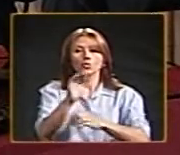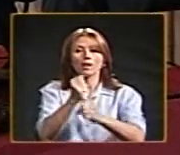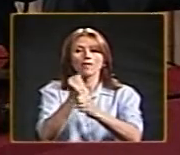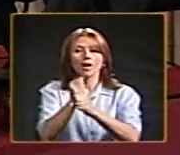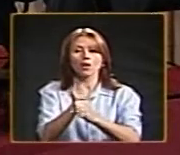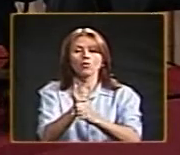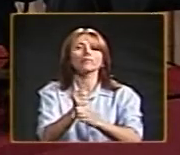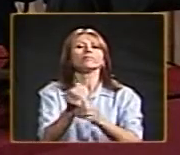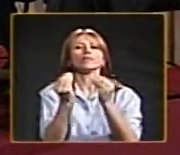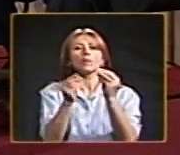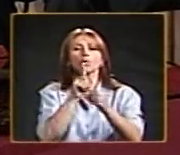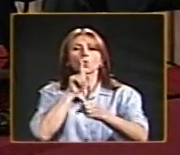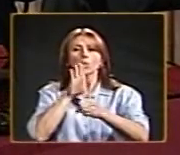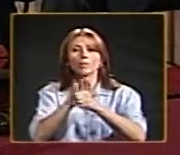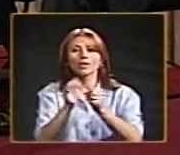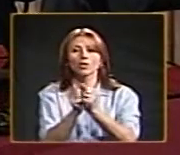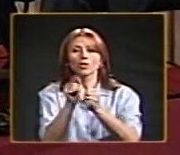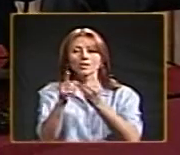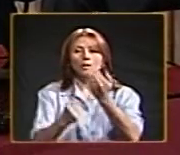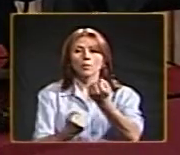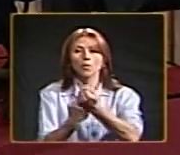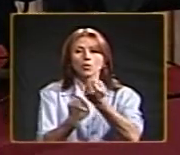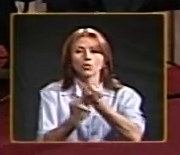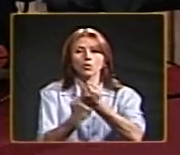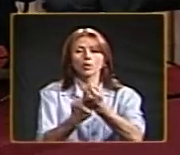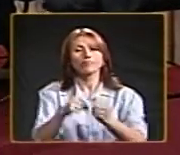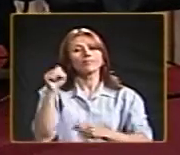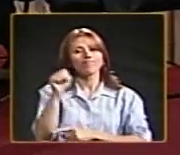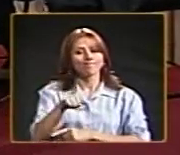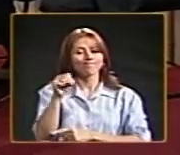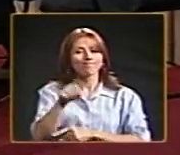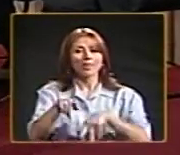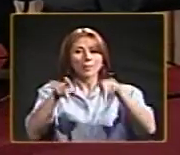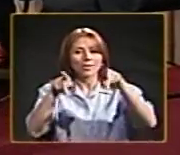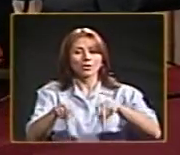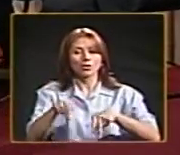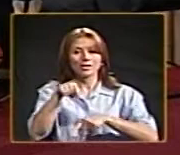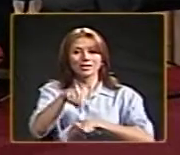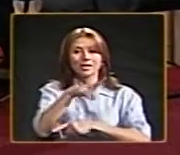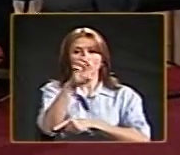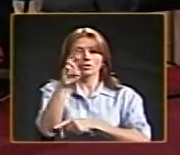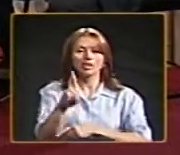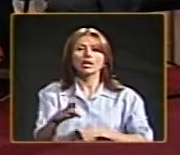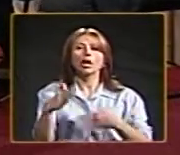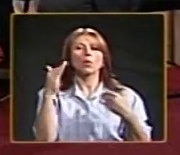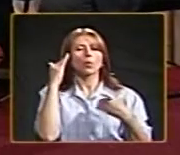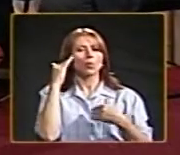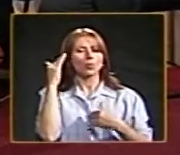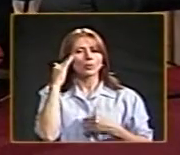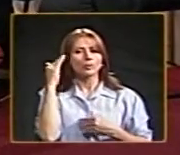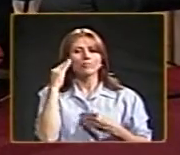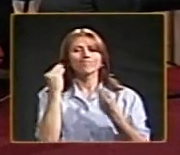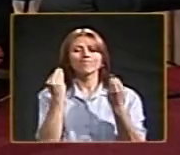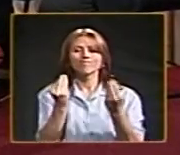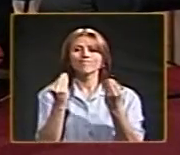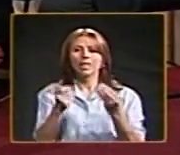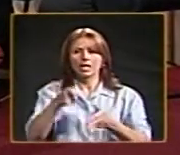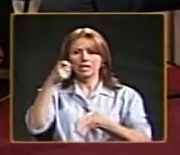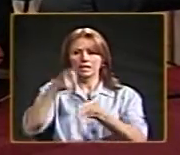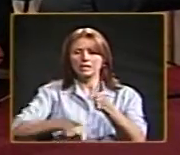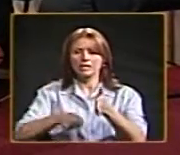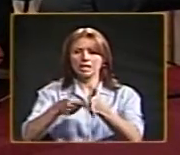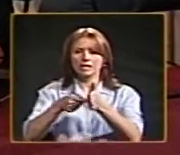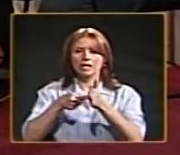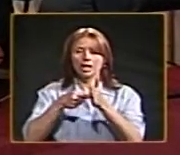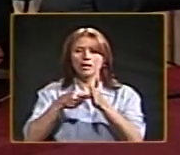muy comprometido en ese apoyo, ¿eh? Efectivamente, Roberto, es un público conocedor ya, es un público además exigente. Exigente, Yo tengo que efectivamente.